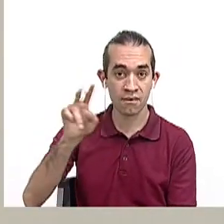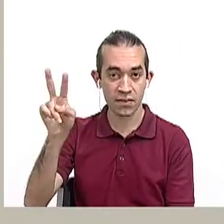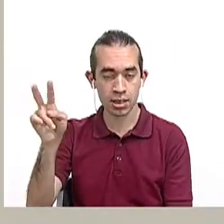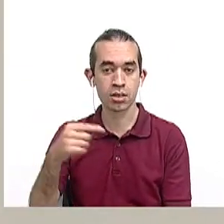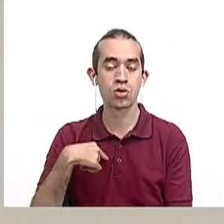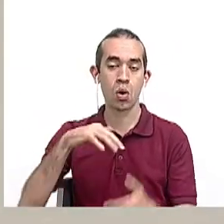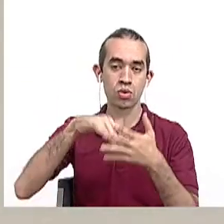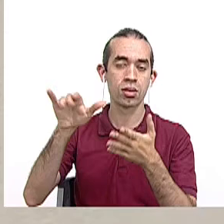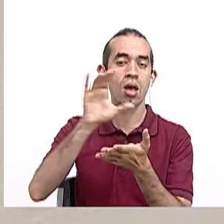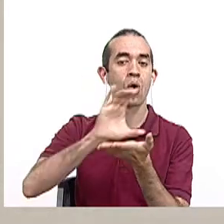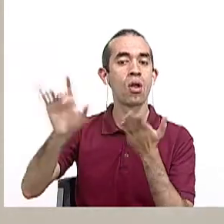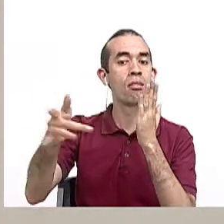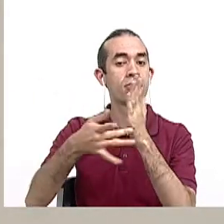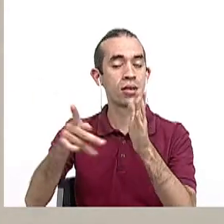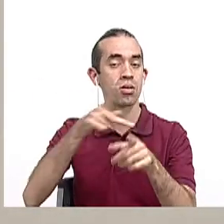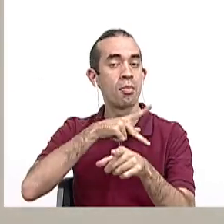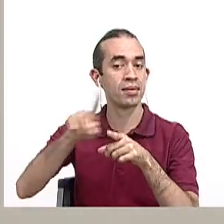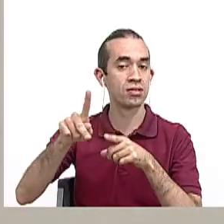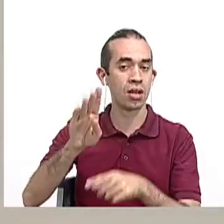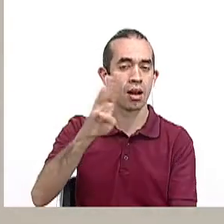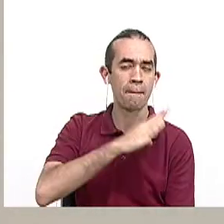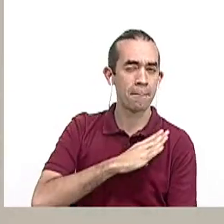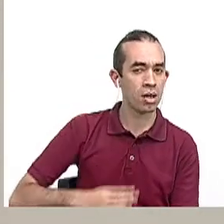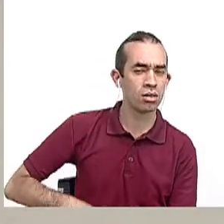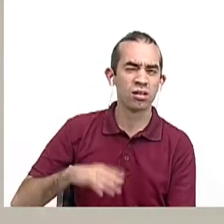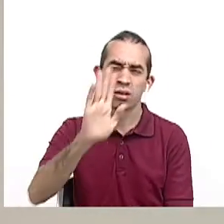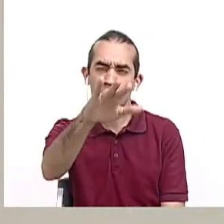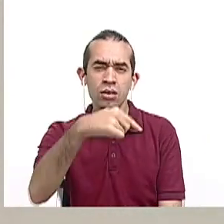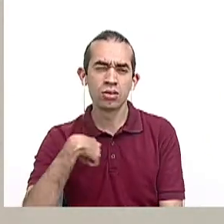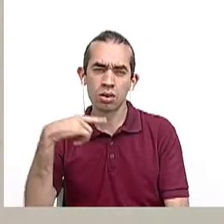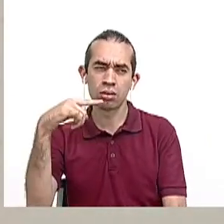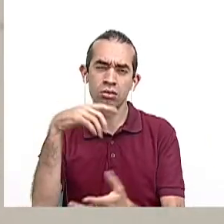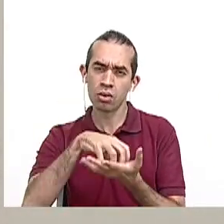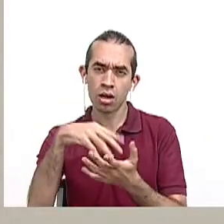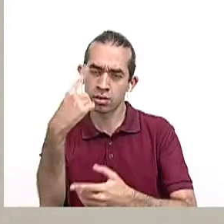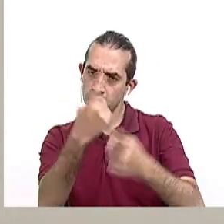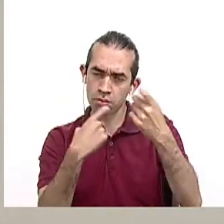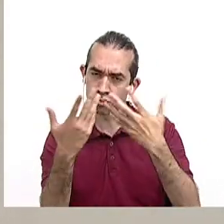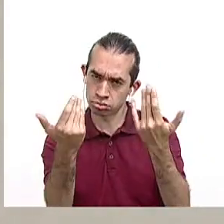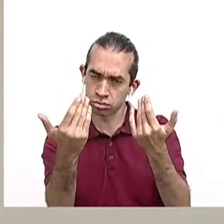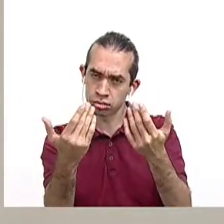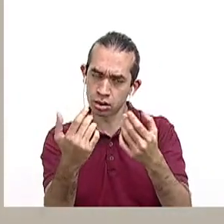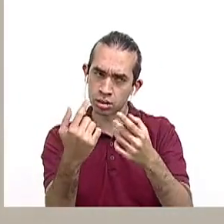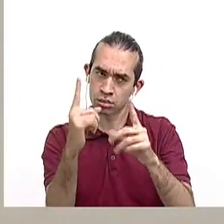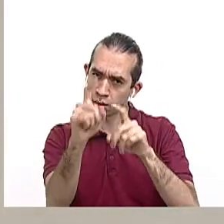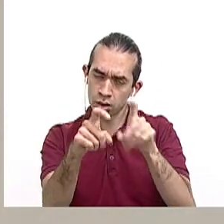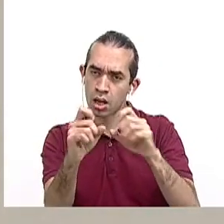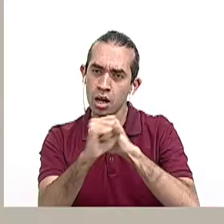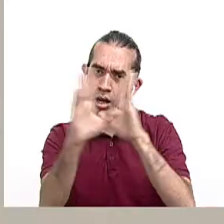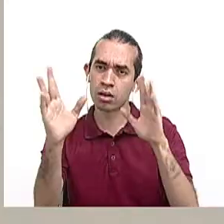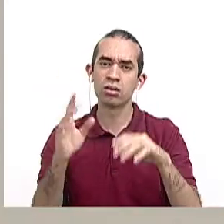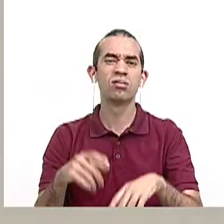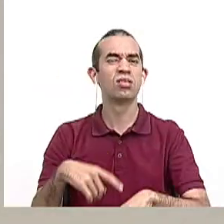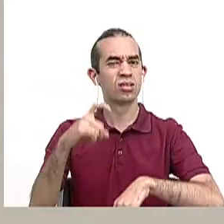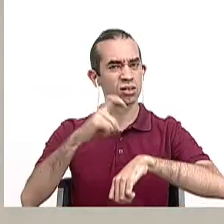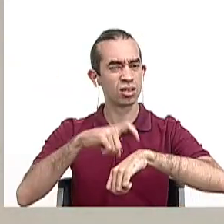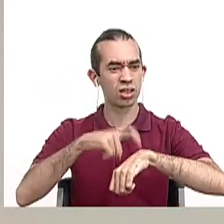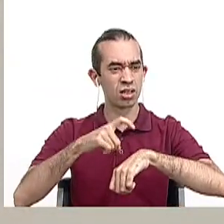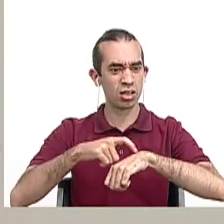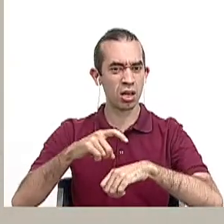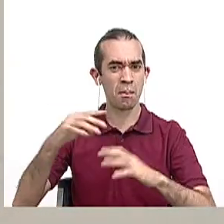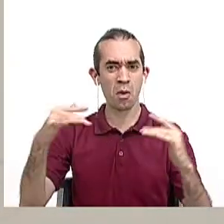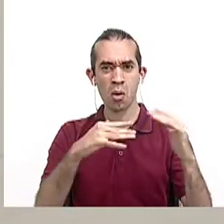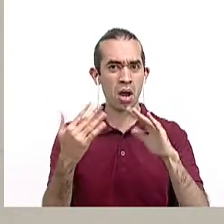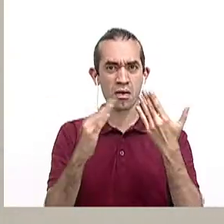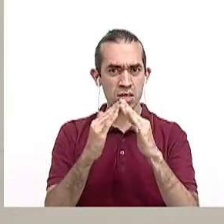Belén. Profe, tengo unas dudas que me gustaría que me aclare. ¿Cuánto duró la Guerra Civil del 48 y